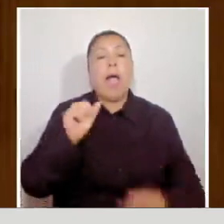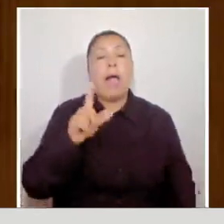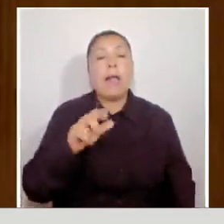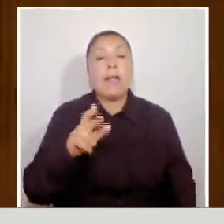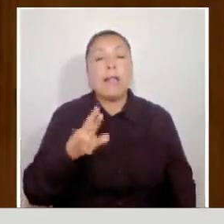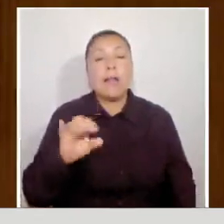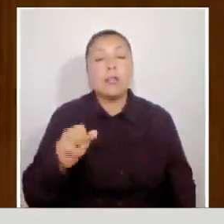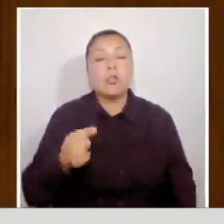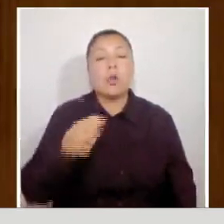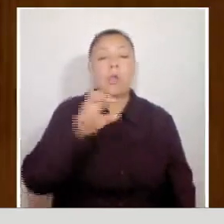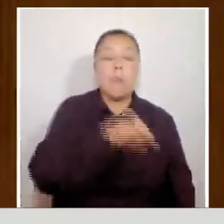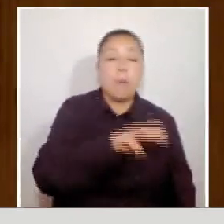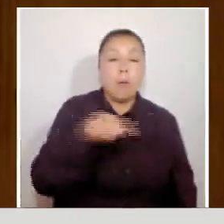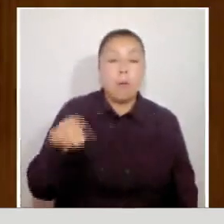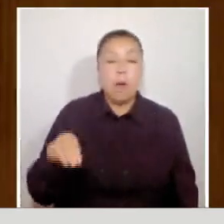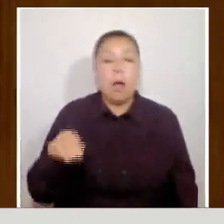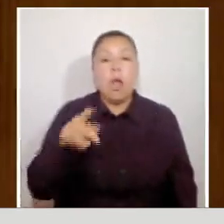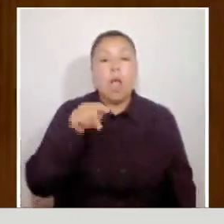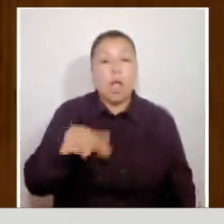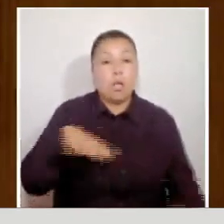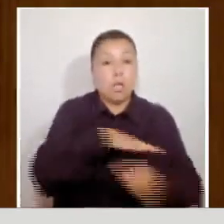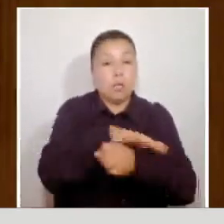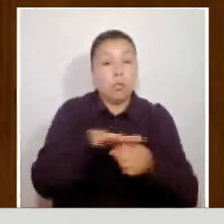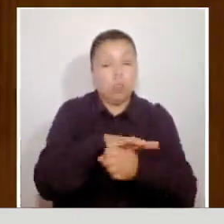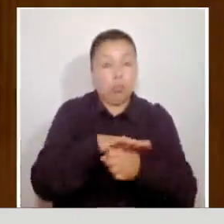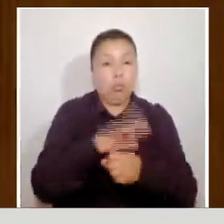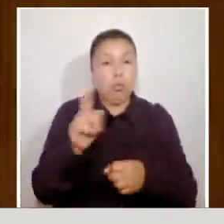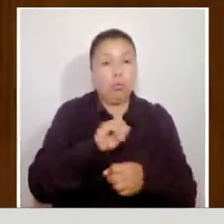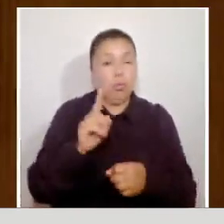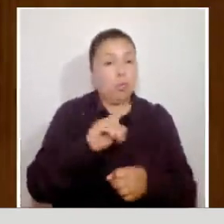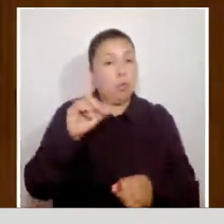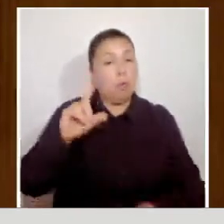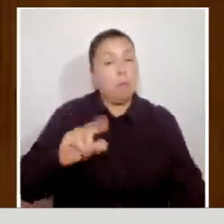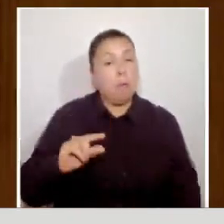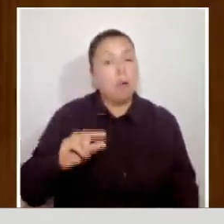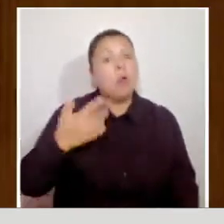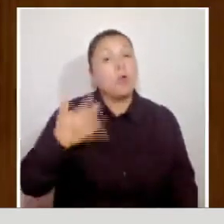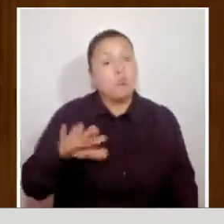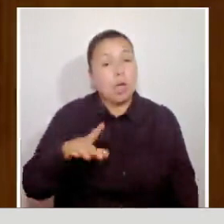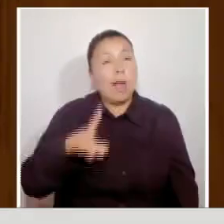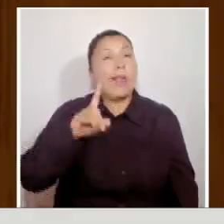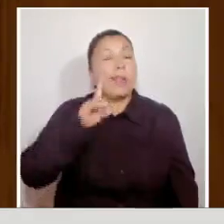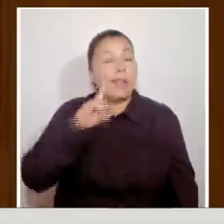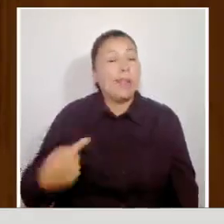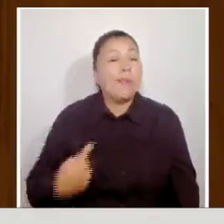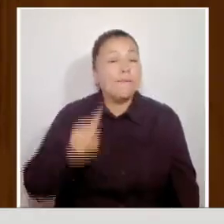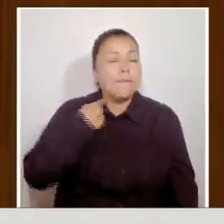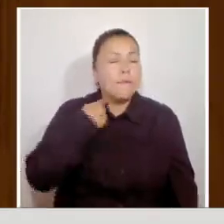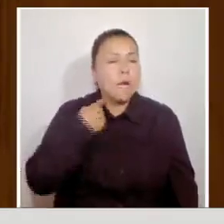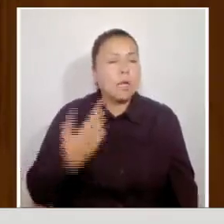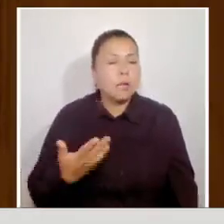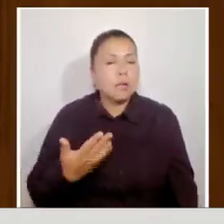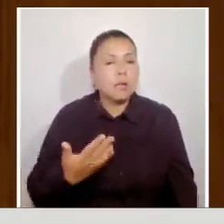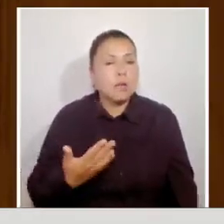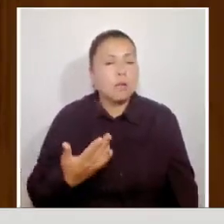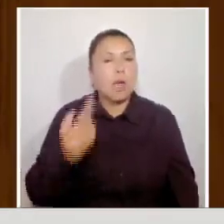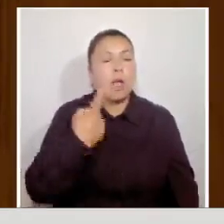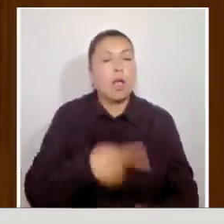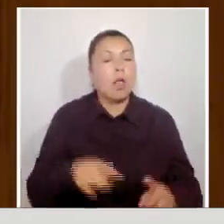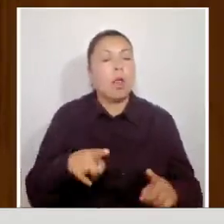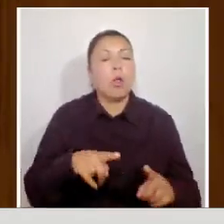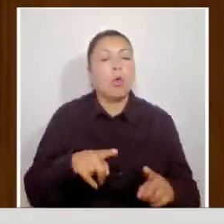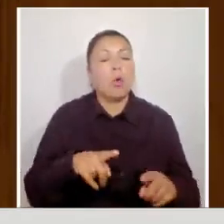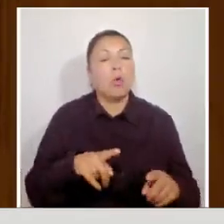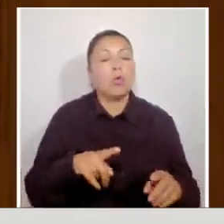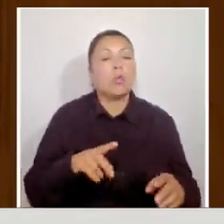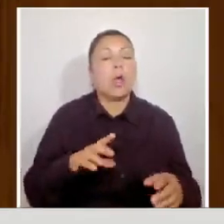produce esta situación no son menores incluso ya cuenta con víctimas fatales en otras latitudes